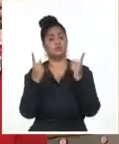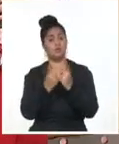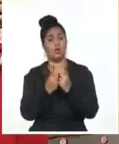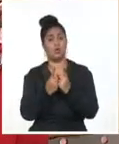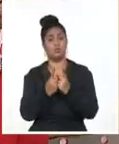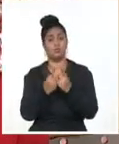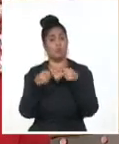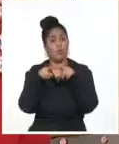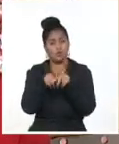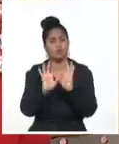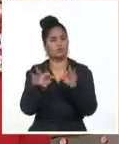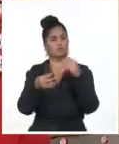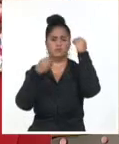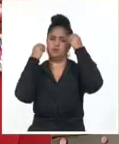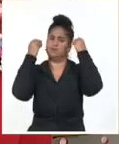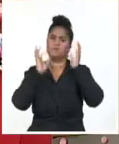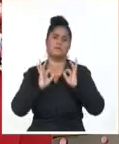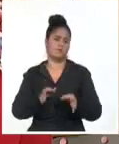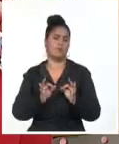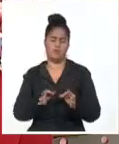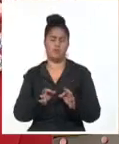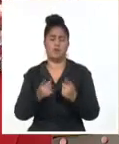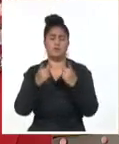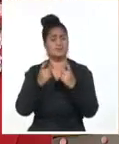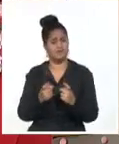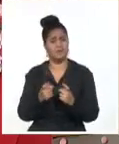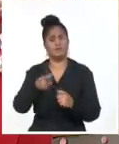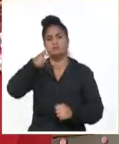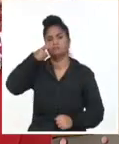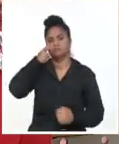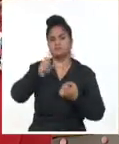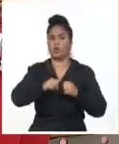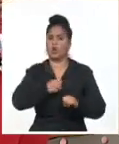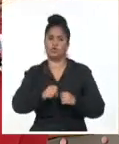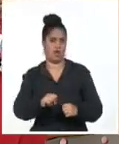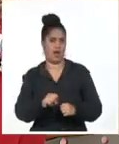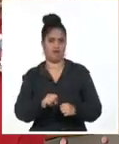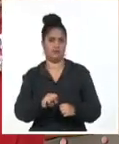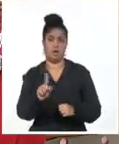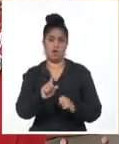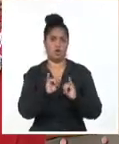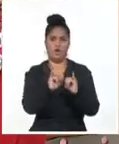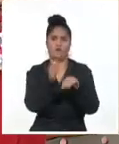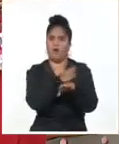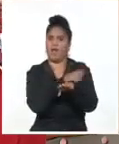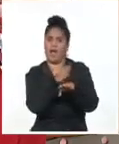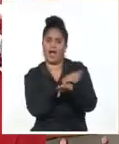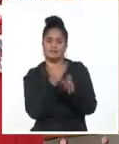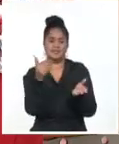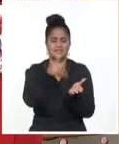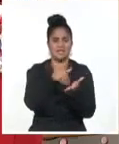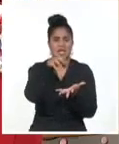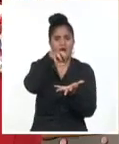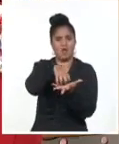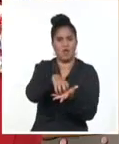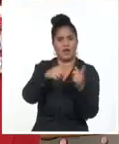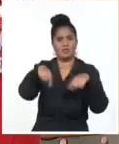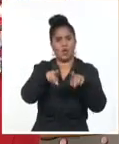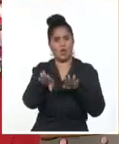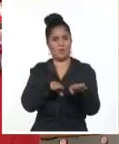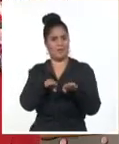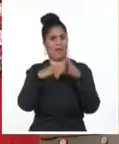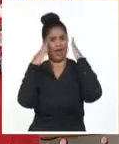necesario fiscalizar estos procesos de despacho de forma sorpresiva para detectar fallas y no dejar sin opciones a los